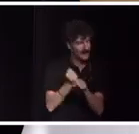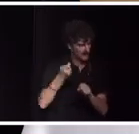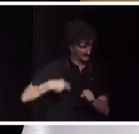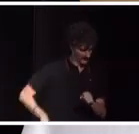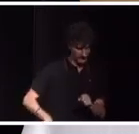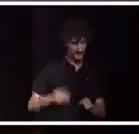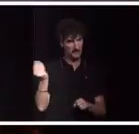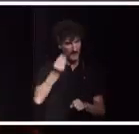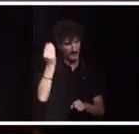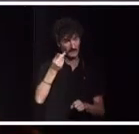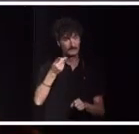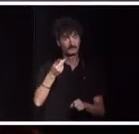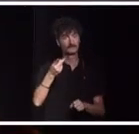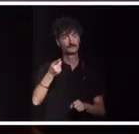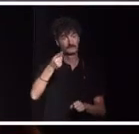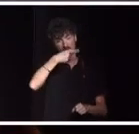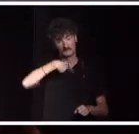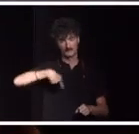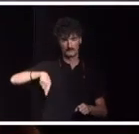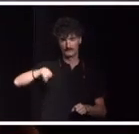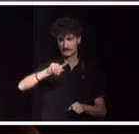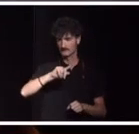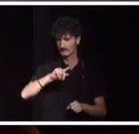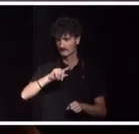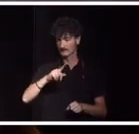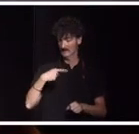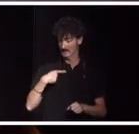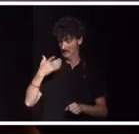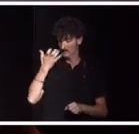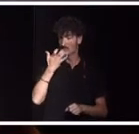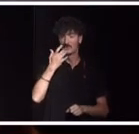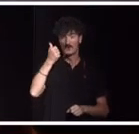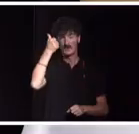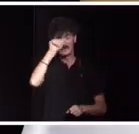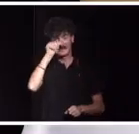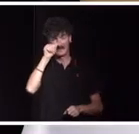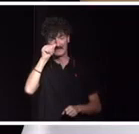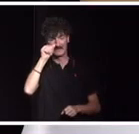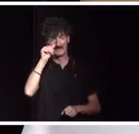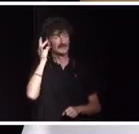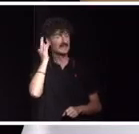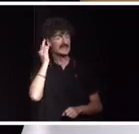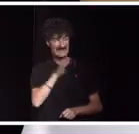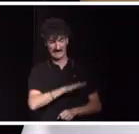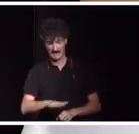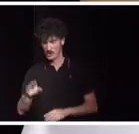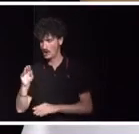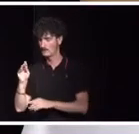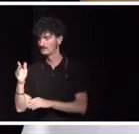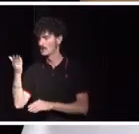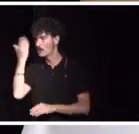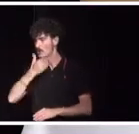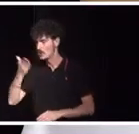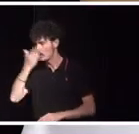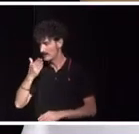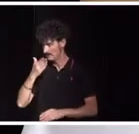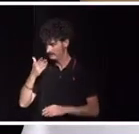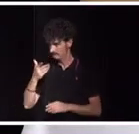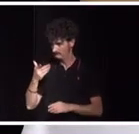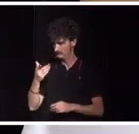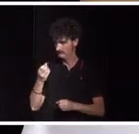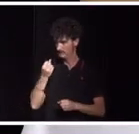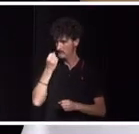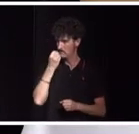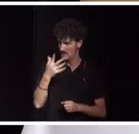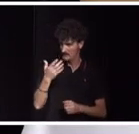para que podamos dejar a nuestros niños y a nuestras niñas en colegios en condiciones indignas y no